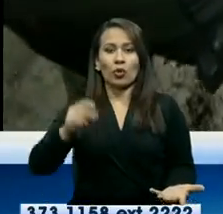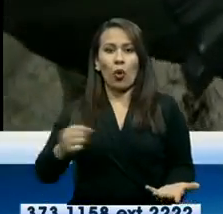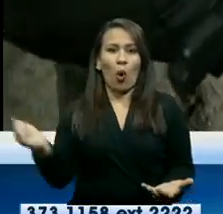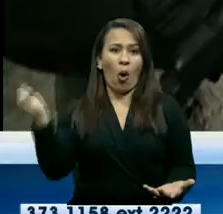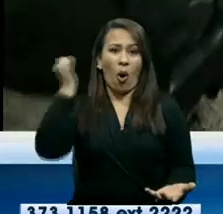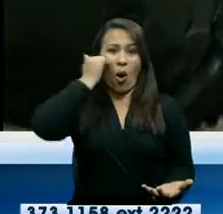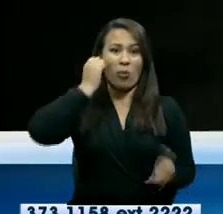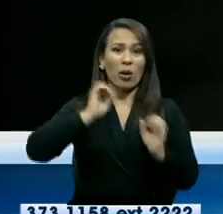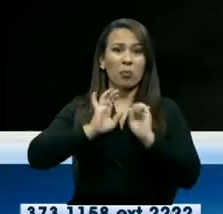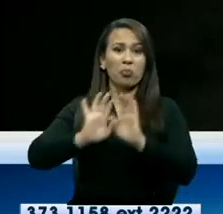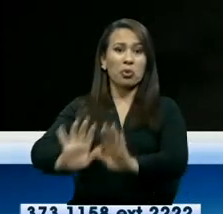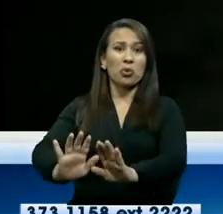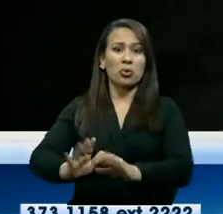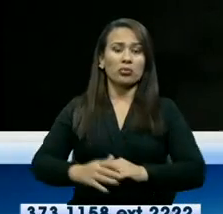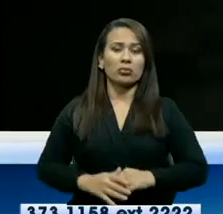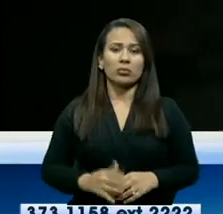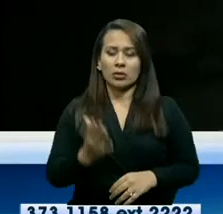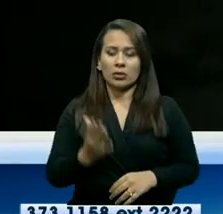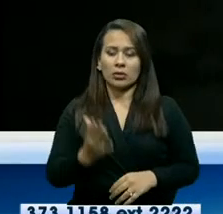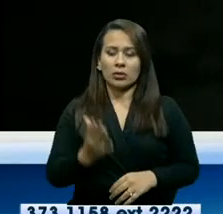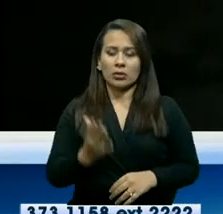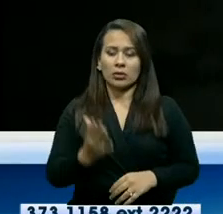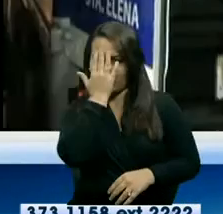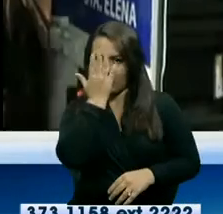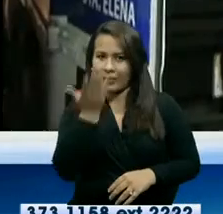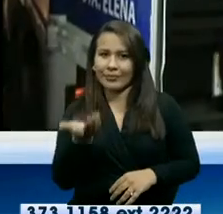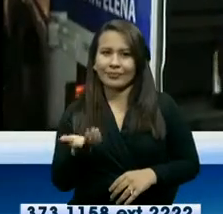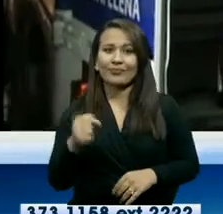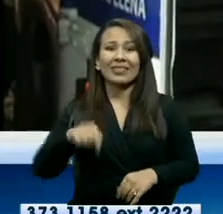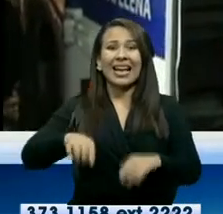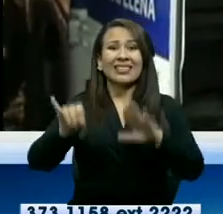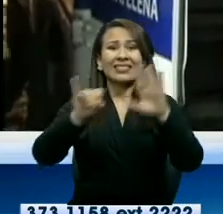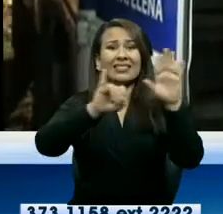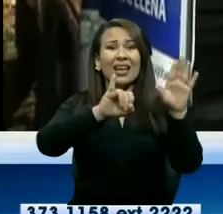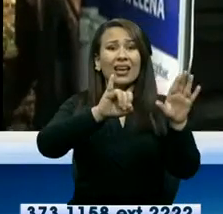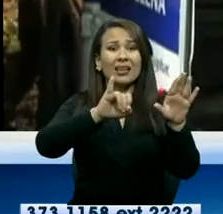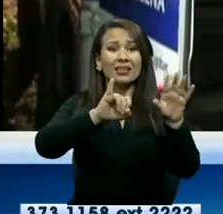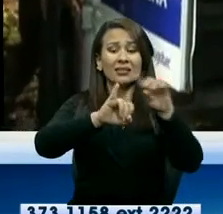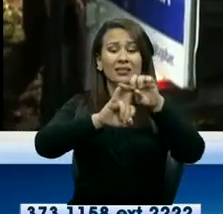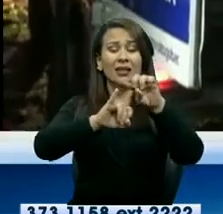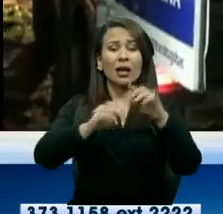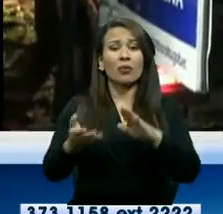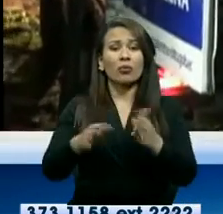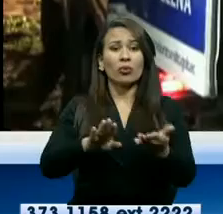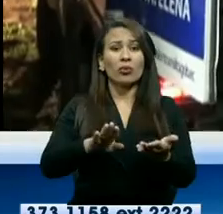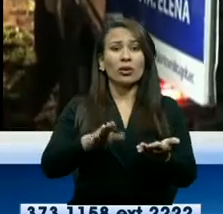golpe, porque la han encontrado boca abajo, dice. Esta sería la sexta víctima por ahogo en lo que va